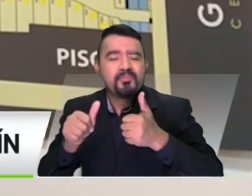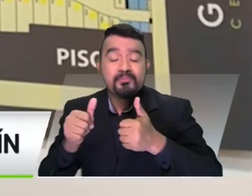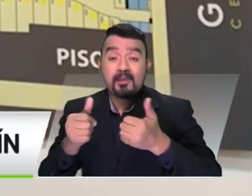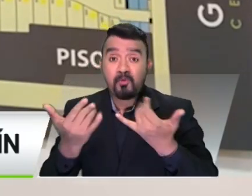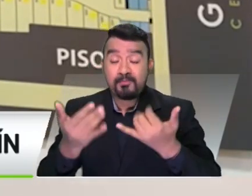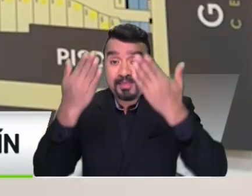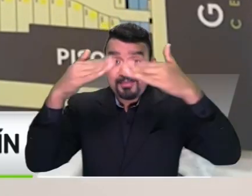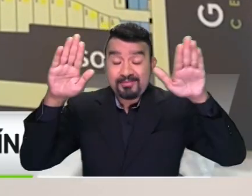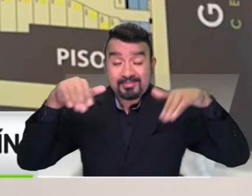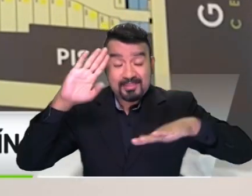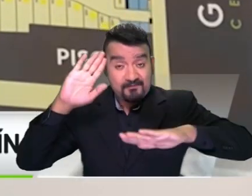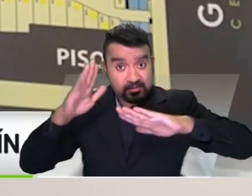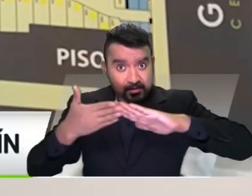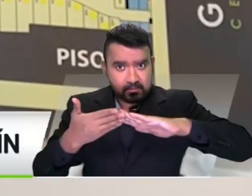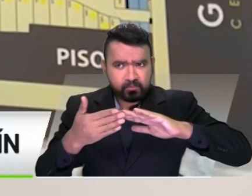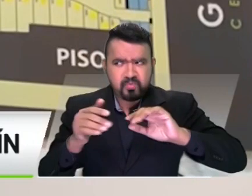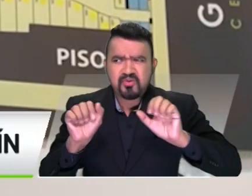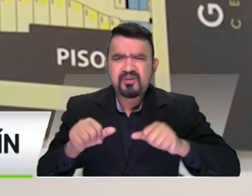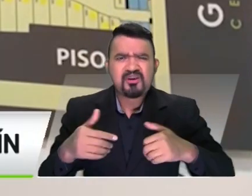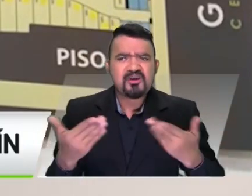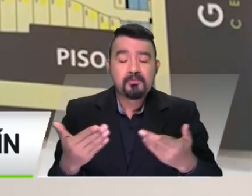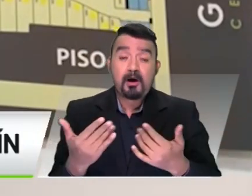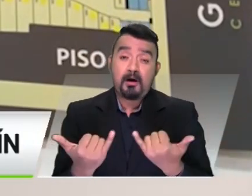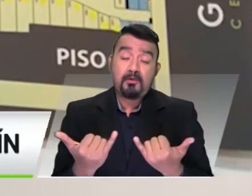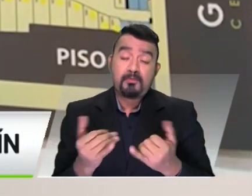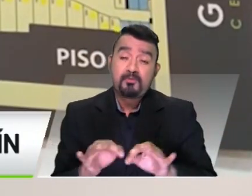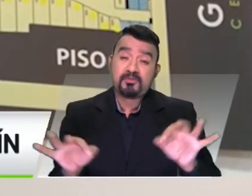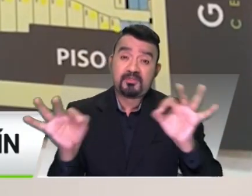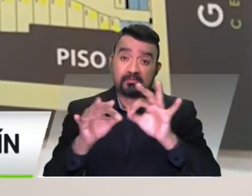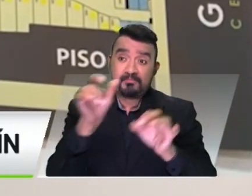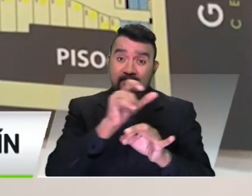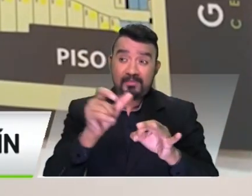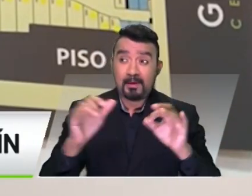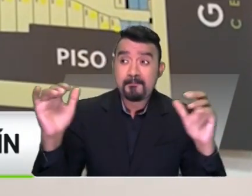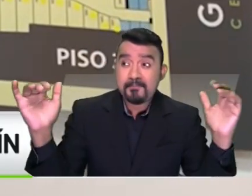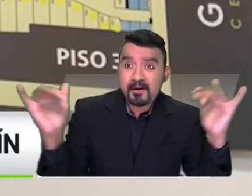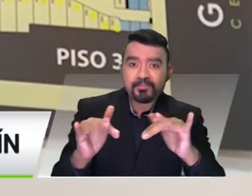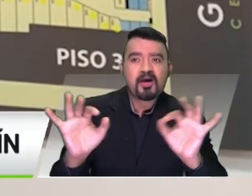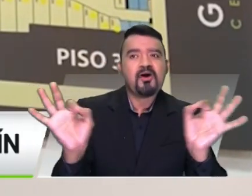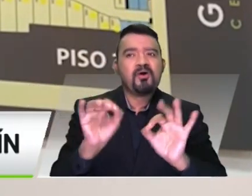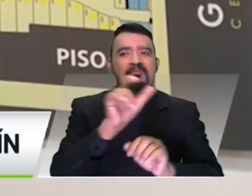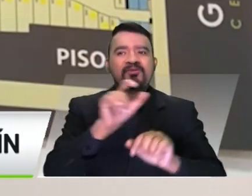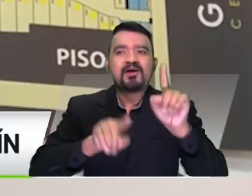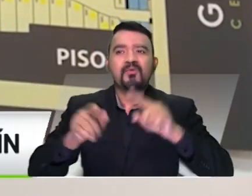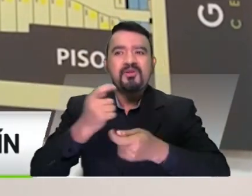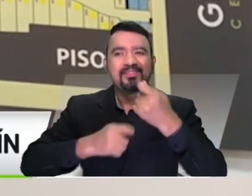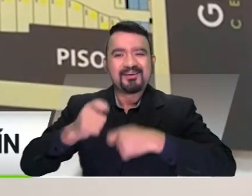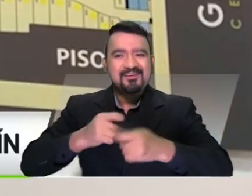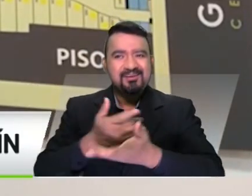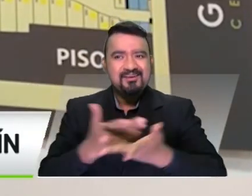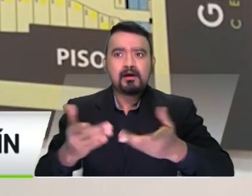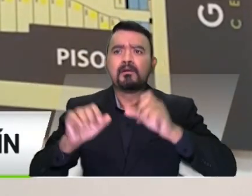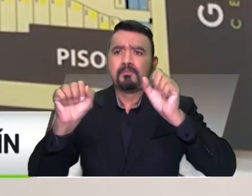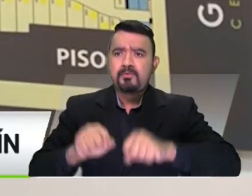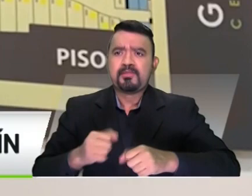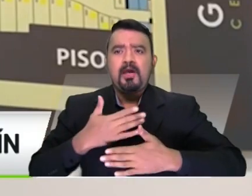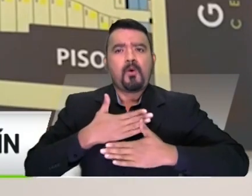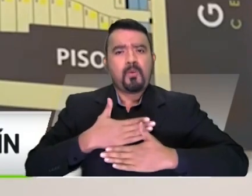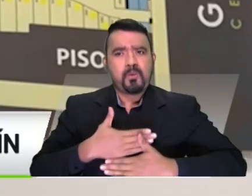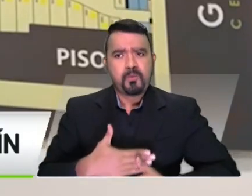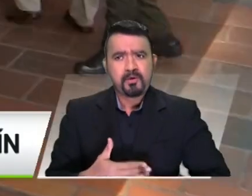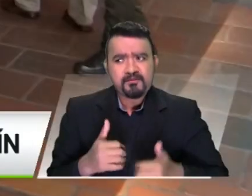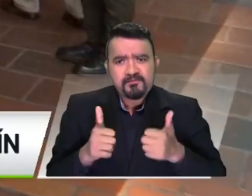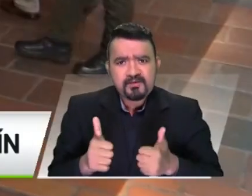convierta en la mejor temporada del año, para que le permita tanto a nuestros visitantes y a nuestros comerciantes vivir la temporada de diciembre de una